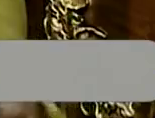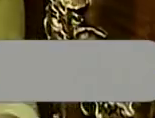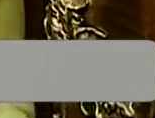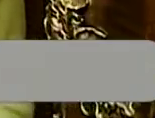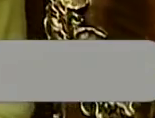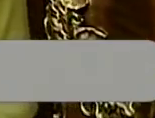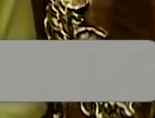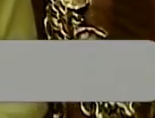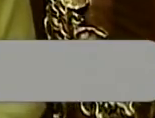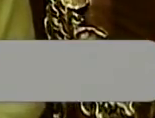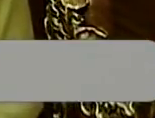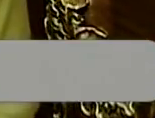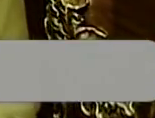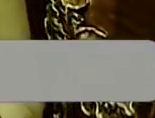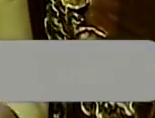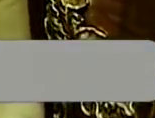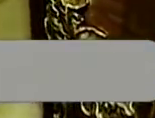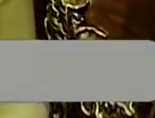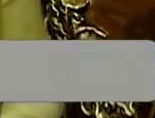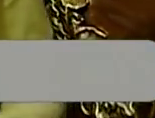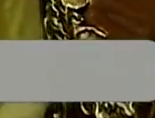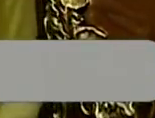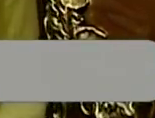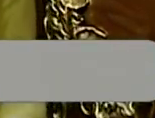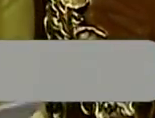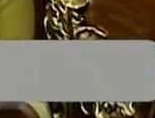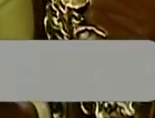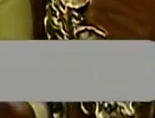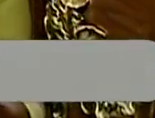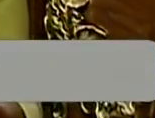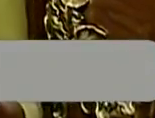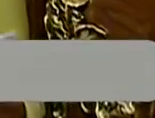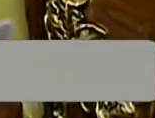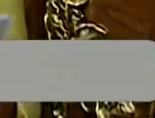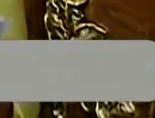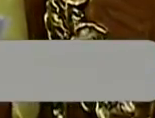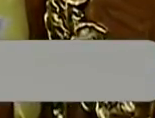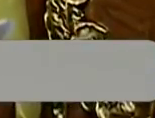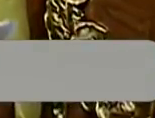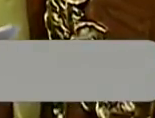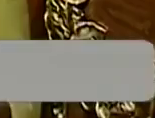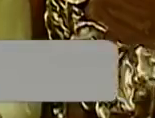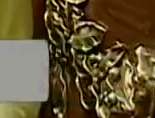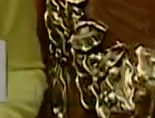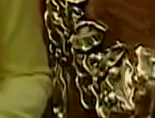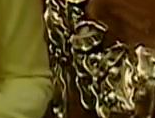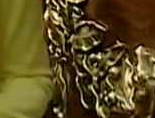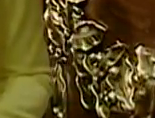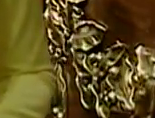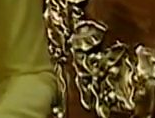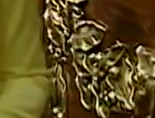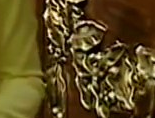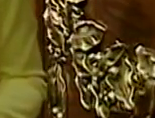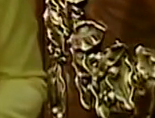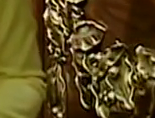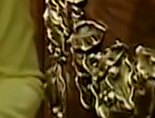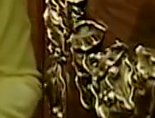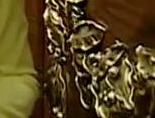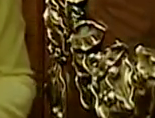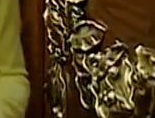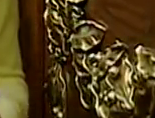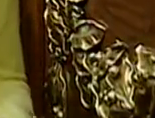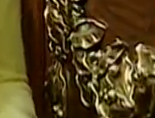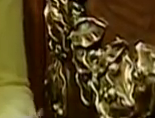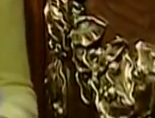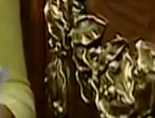comuneras de Venezuela son los principales que proponen a Diosdado Cabello como presidente de esta instancia. Asimismo, María Gabriela Vega, en representación de las